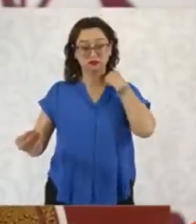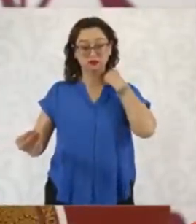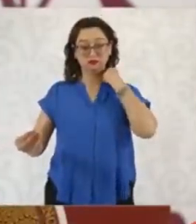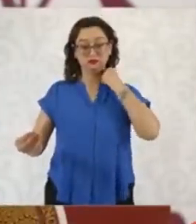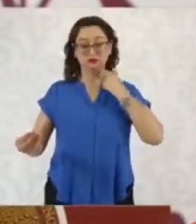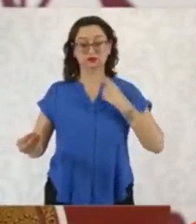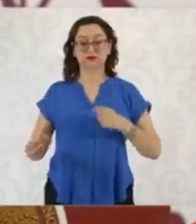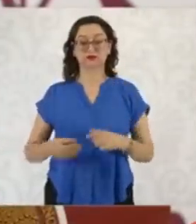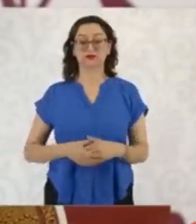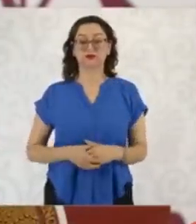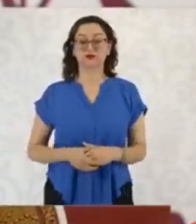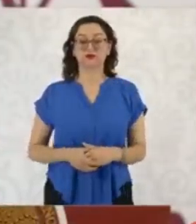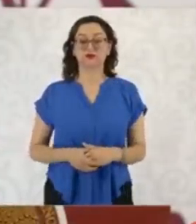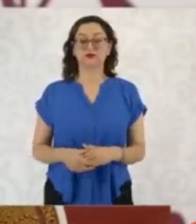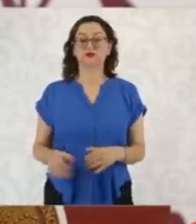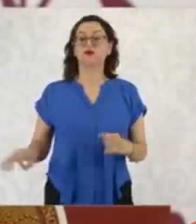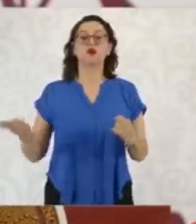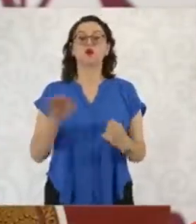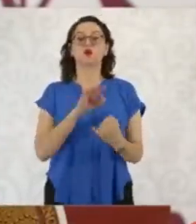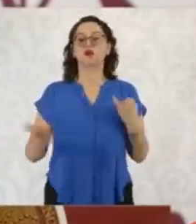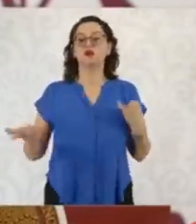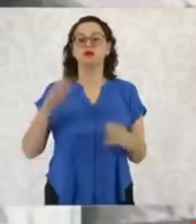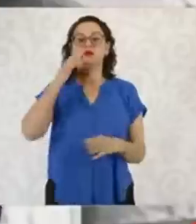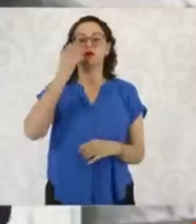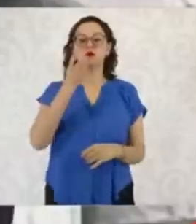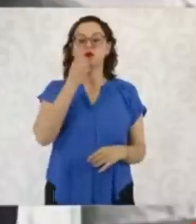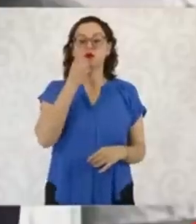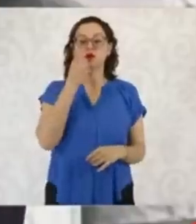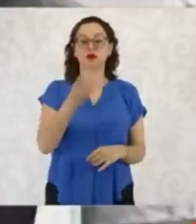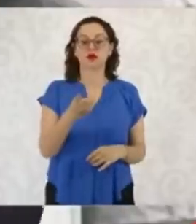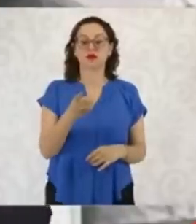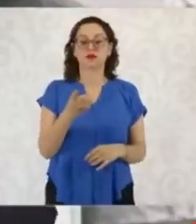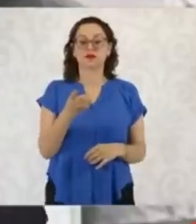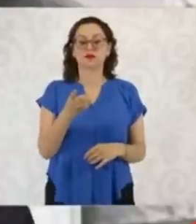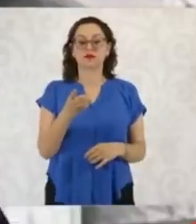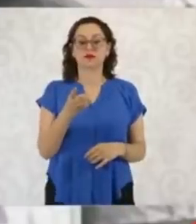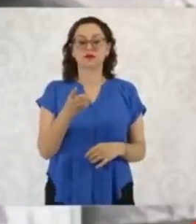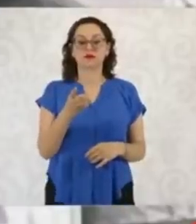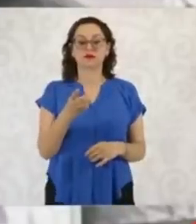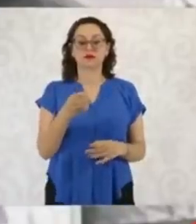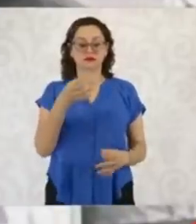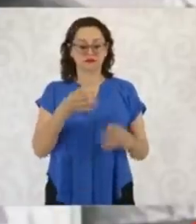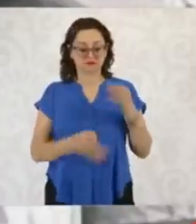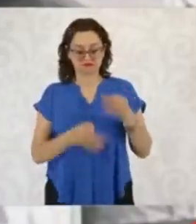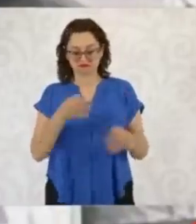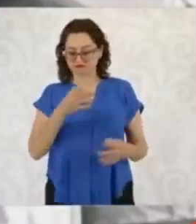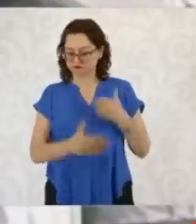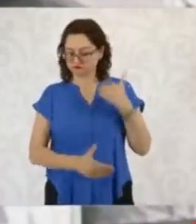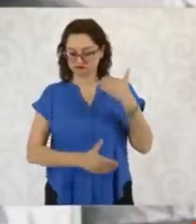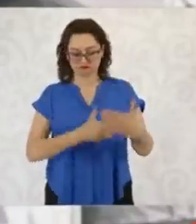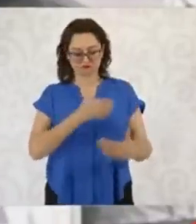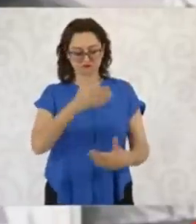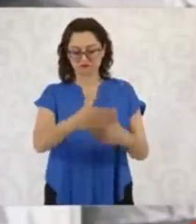Solo me resta decir que estas resoluciones, estos procesos que están en curso,